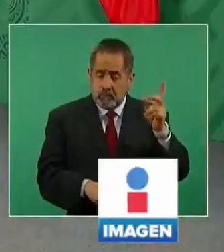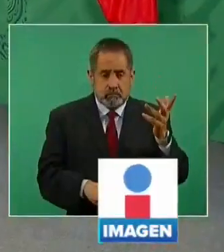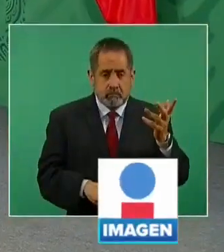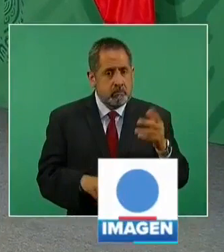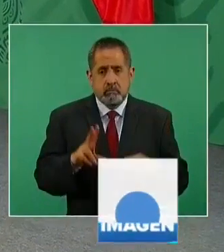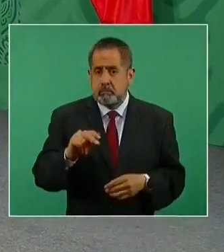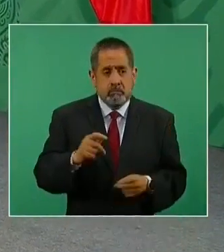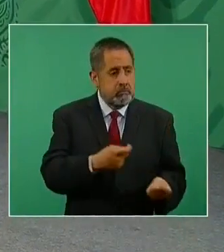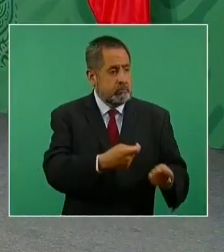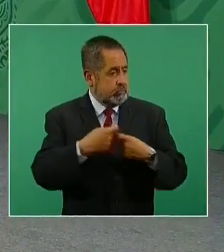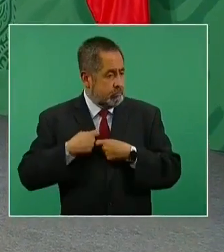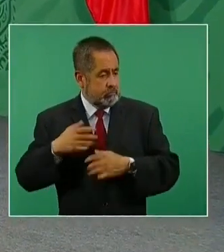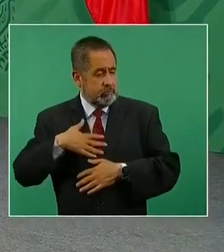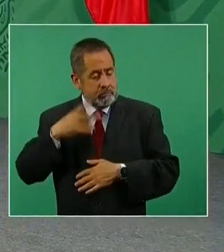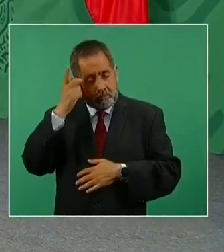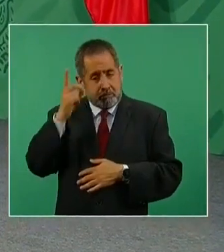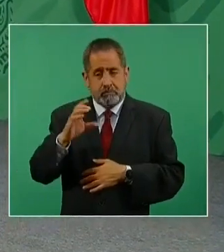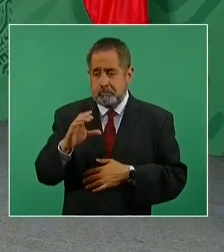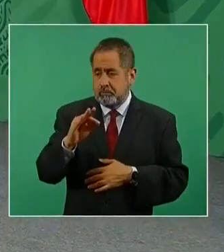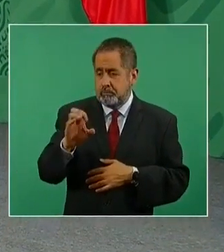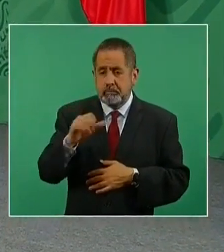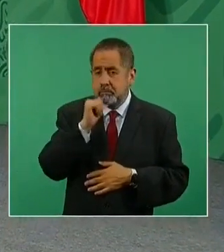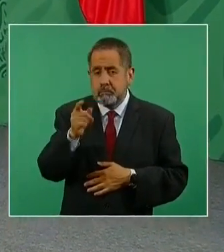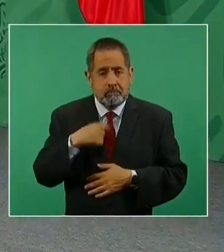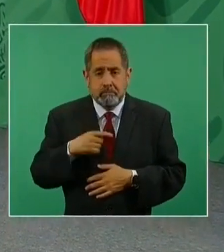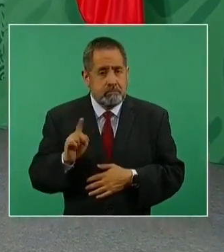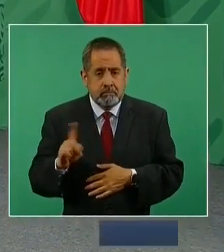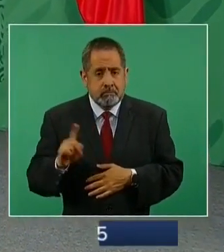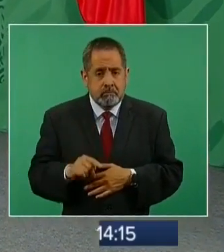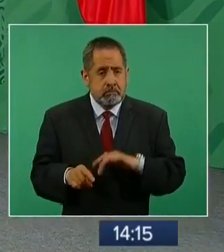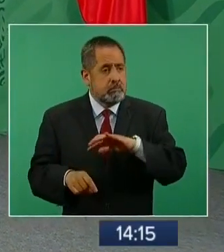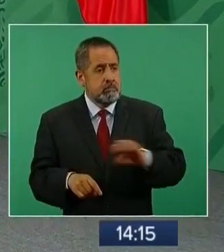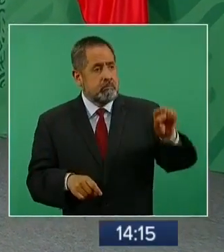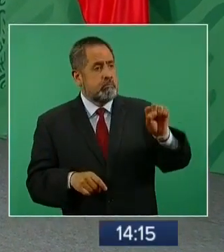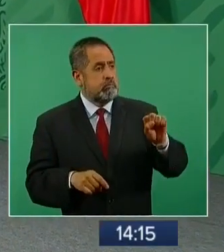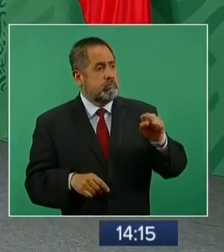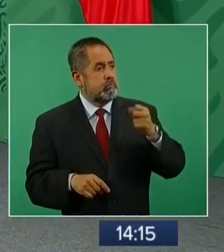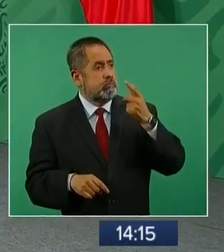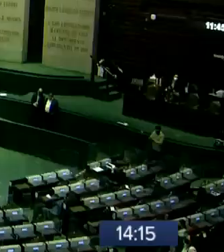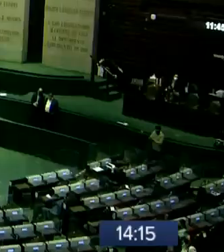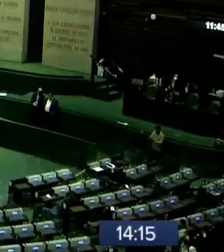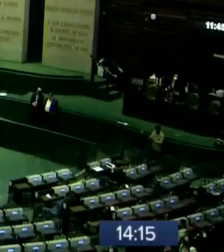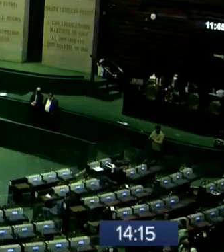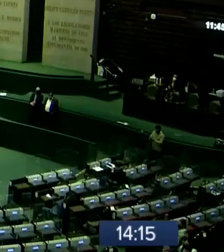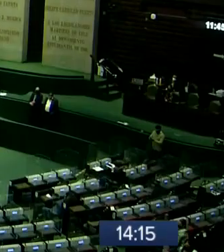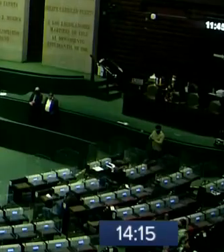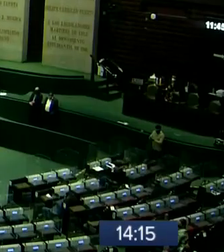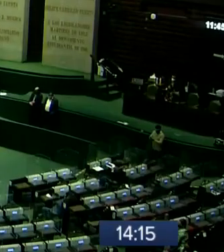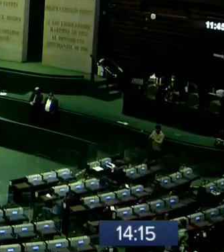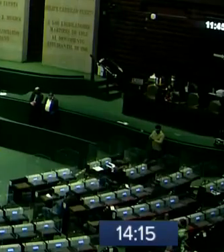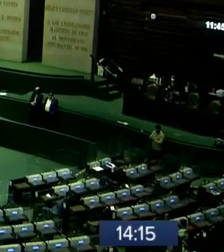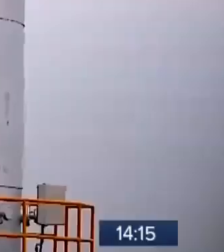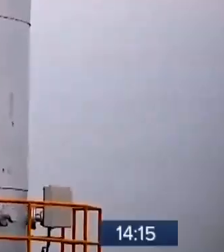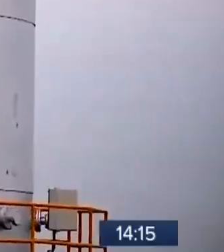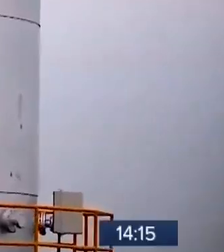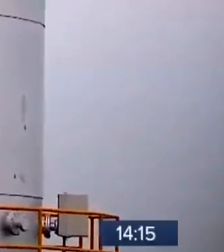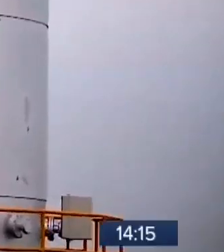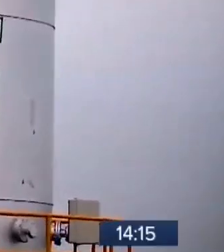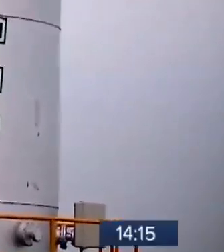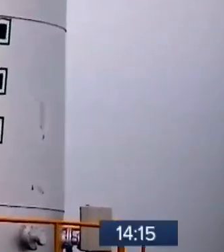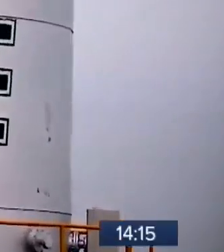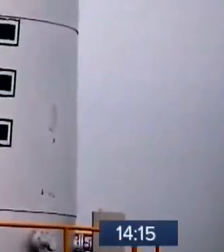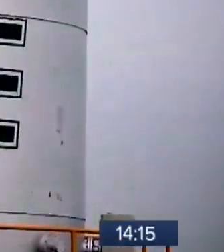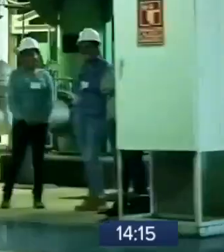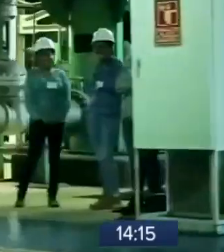Y López Obrador advierte que una reforma a la Constitución ante amparos en masa contra la